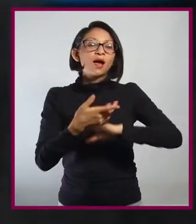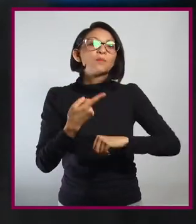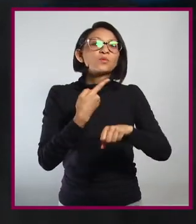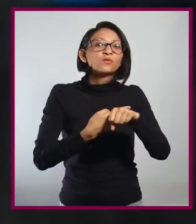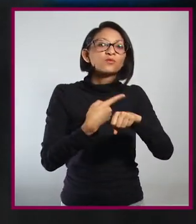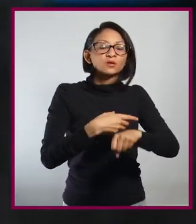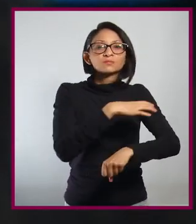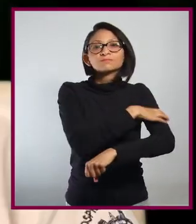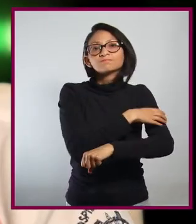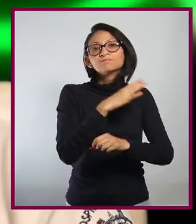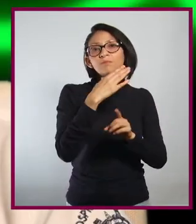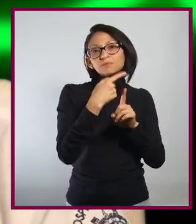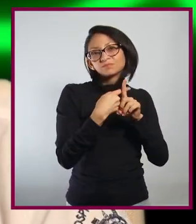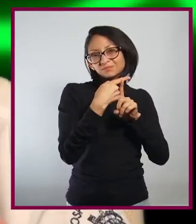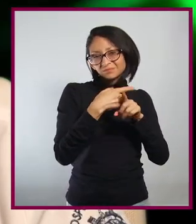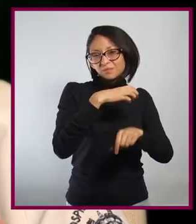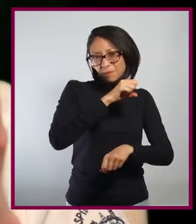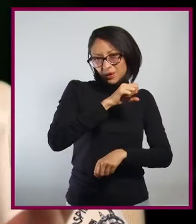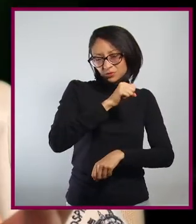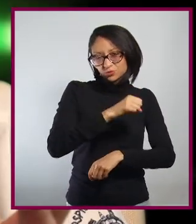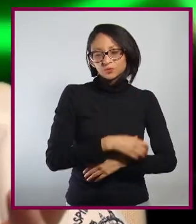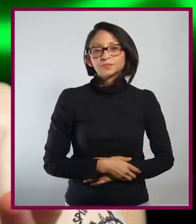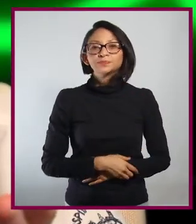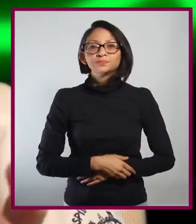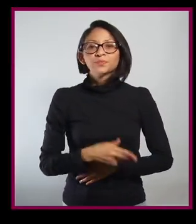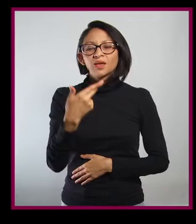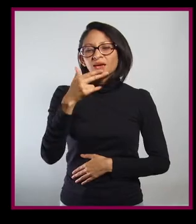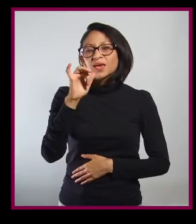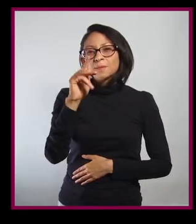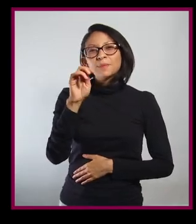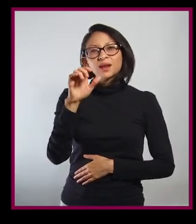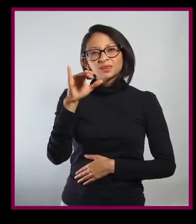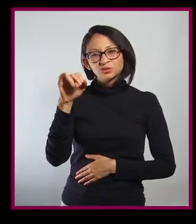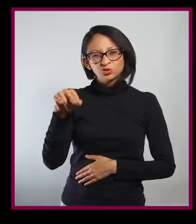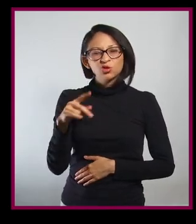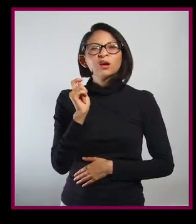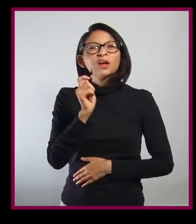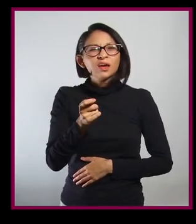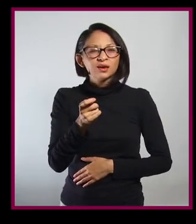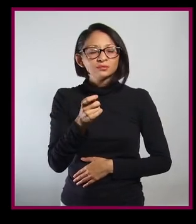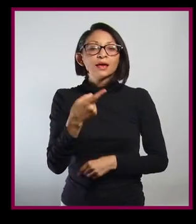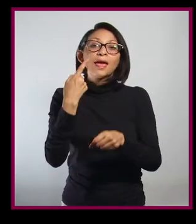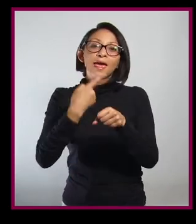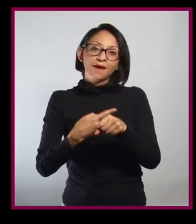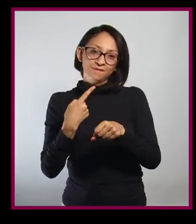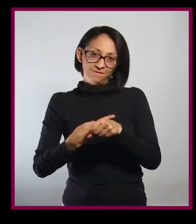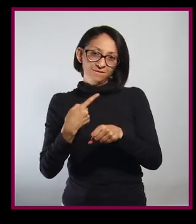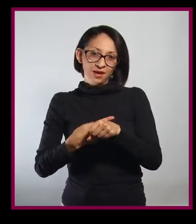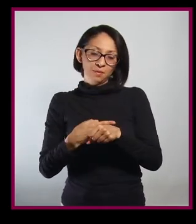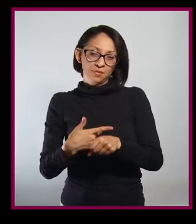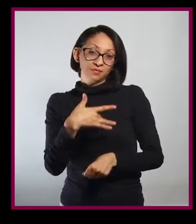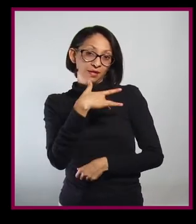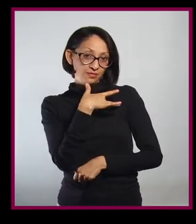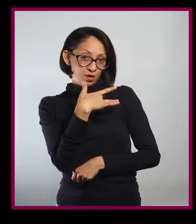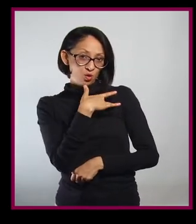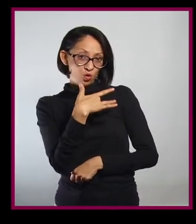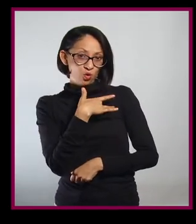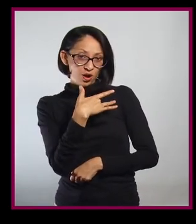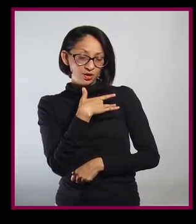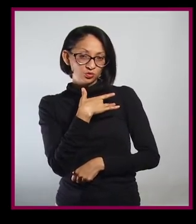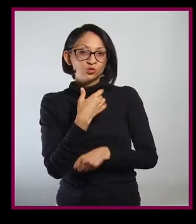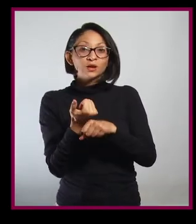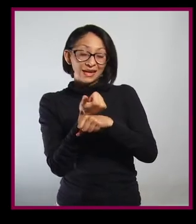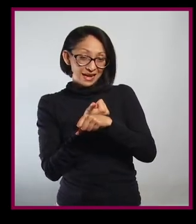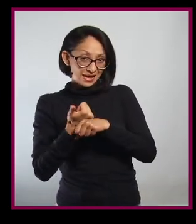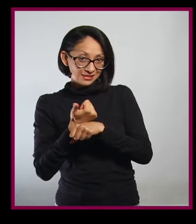hipertensión. Pero, ¿qué es la hipertensión? Es una enfermedad cardiovascular, es decir, del